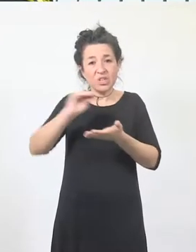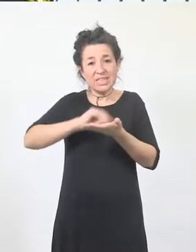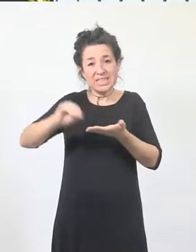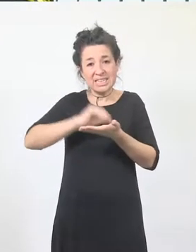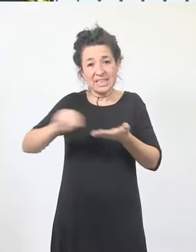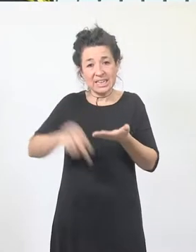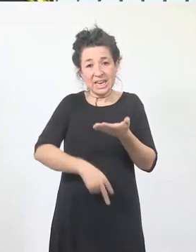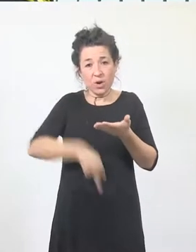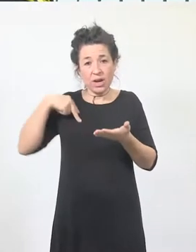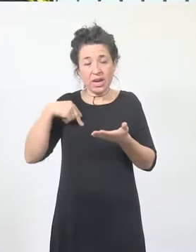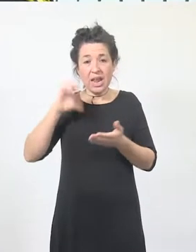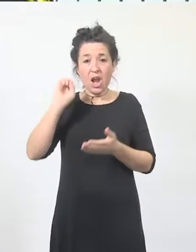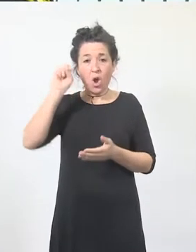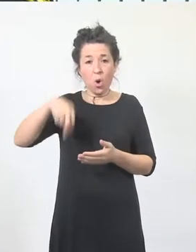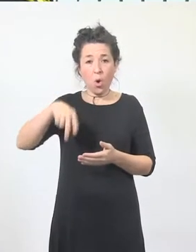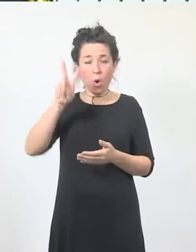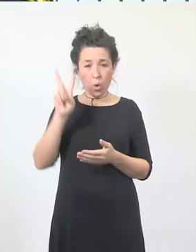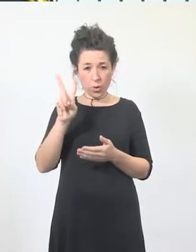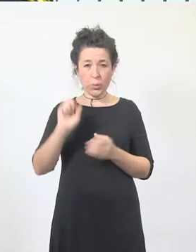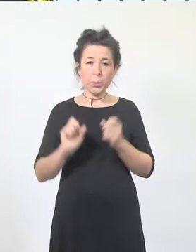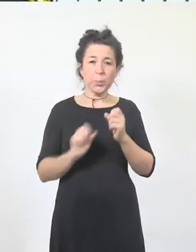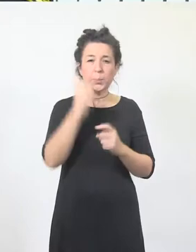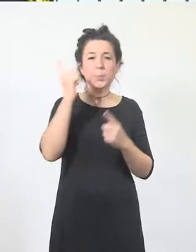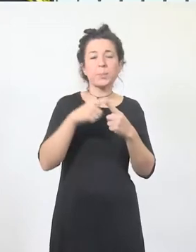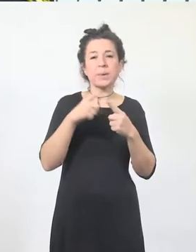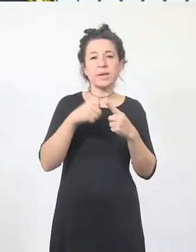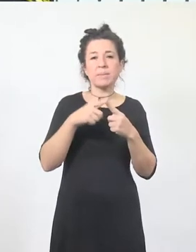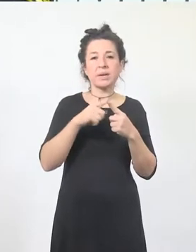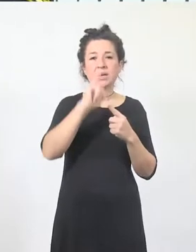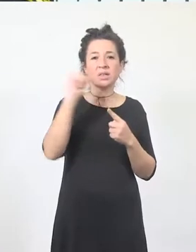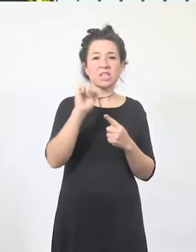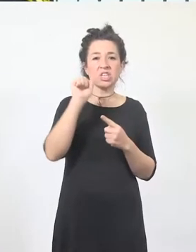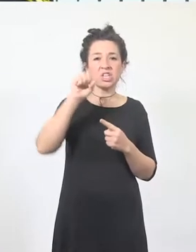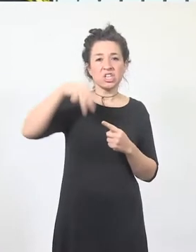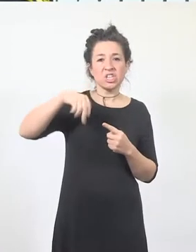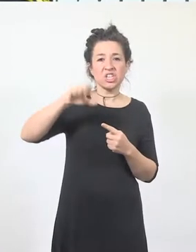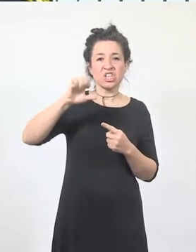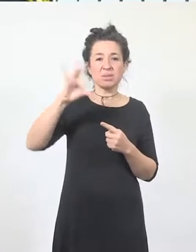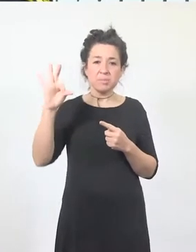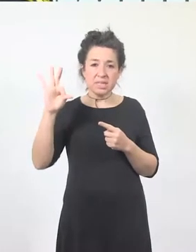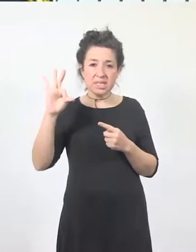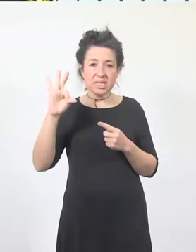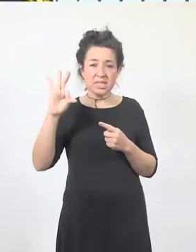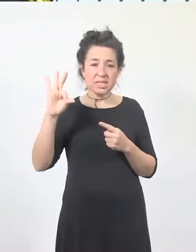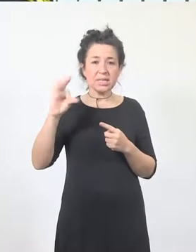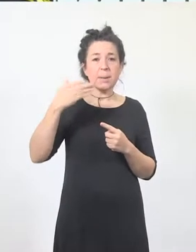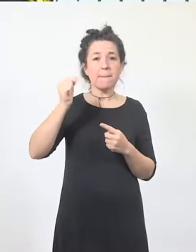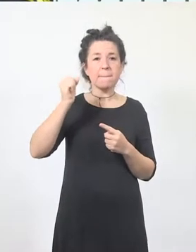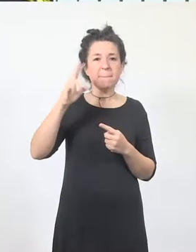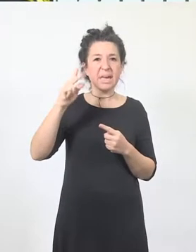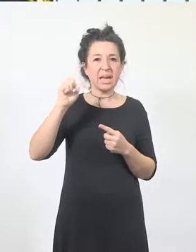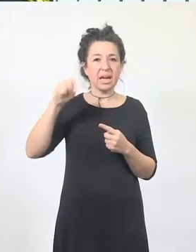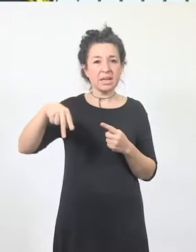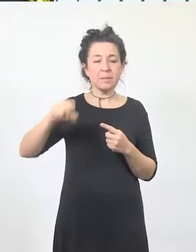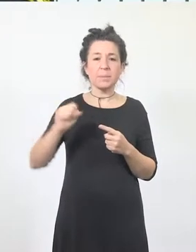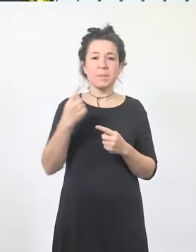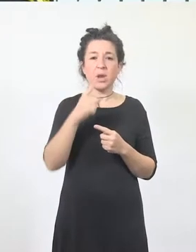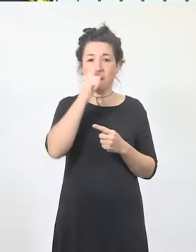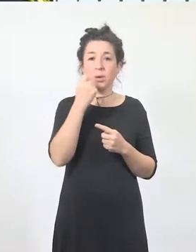secretario general de Naciones Unidas, que el primero fue James Baker, que fue nombrado en el